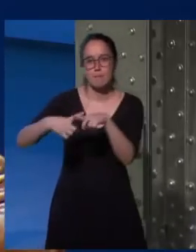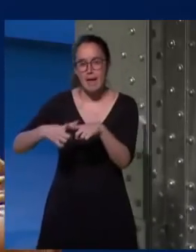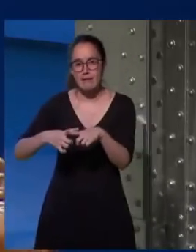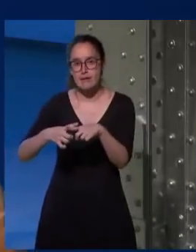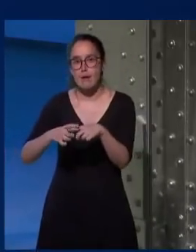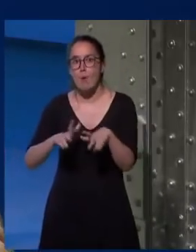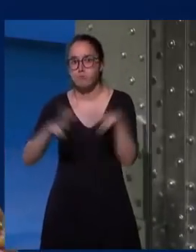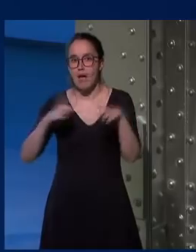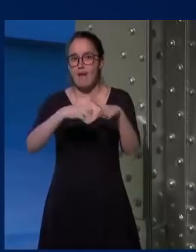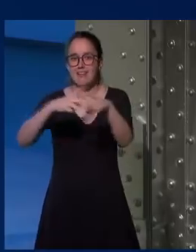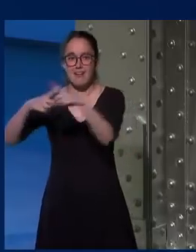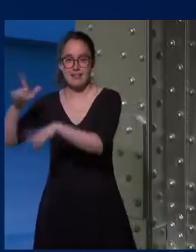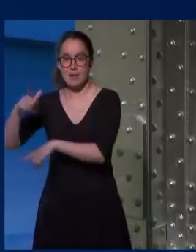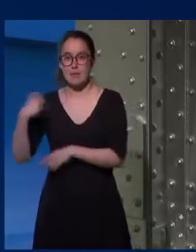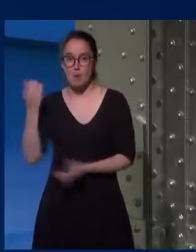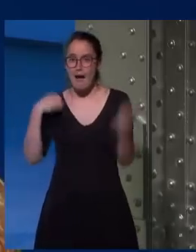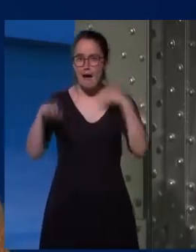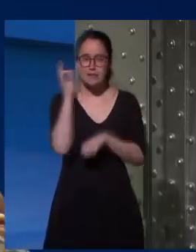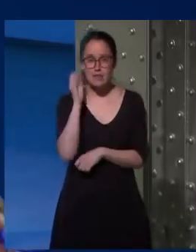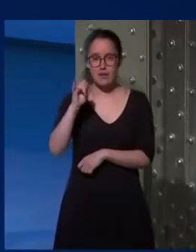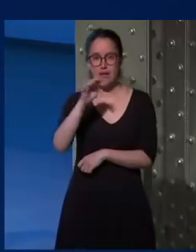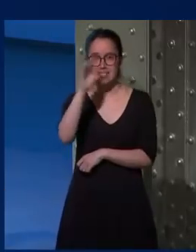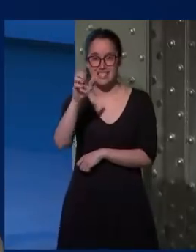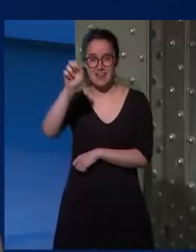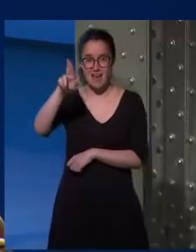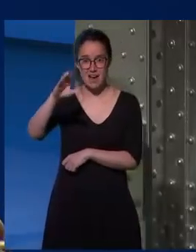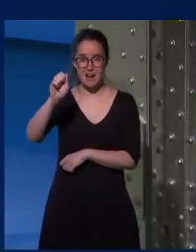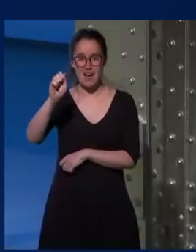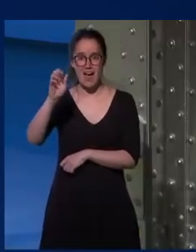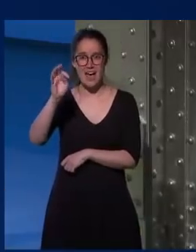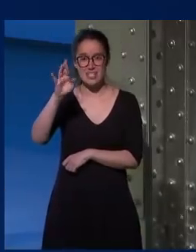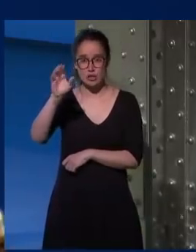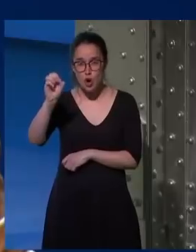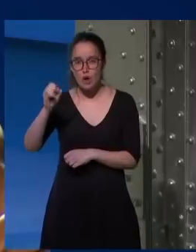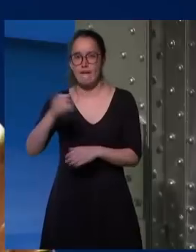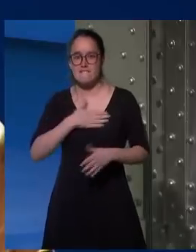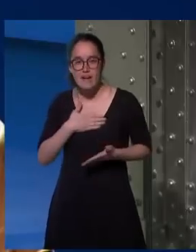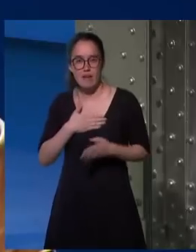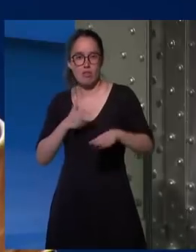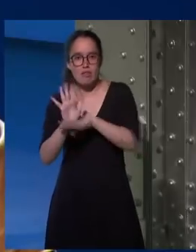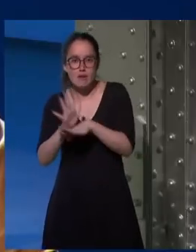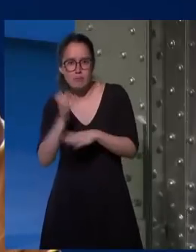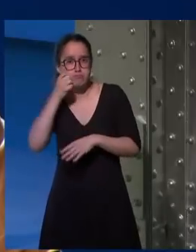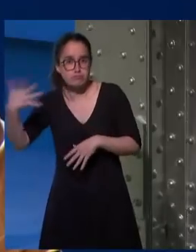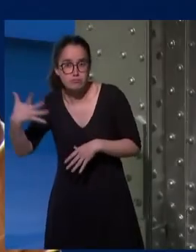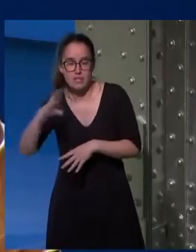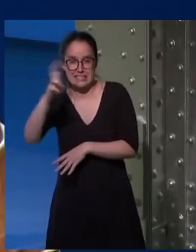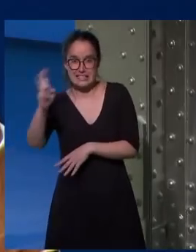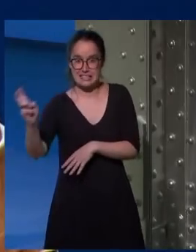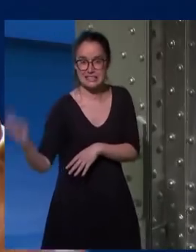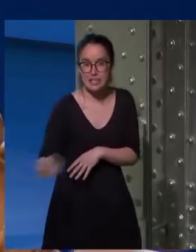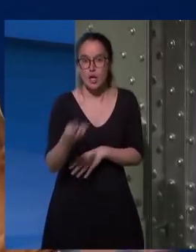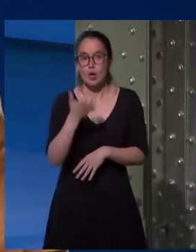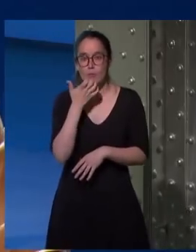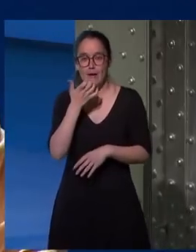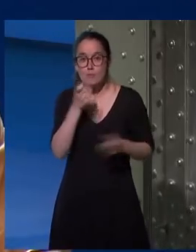talla XXL en el caso de Itziar Castro, y quererse abrir paso en el mundo del cine, etcétera, etcétera, ¿no? El